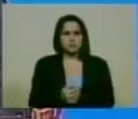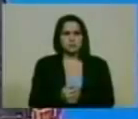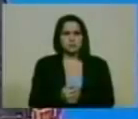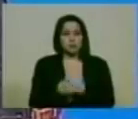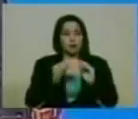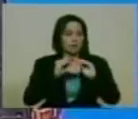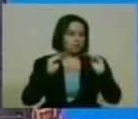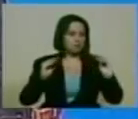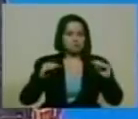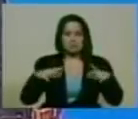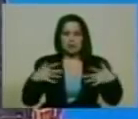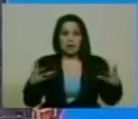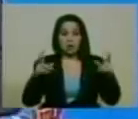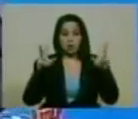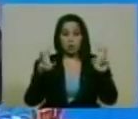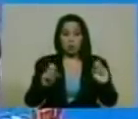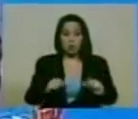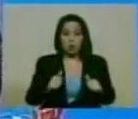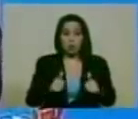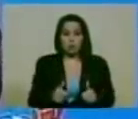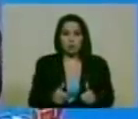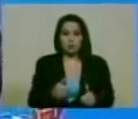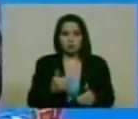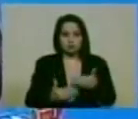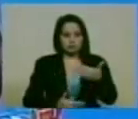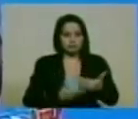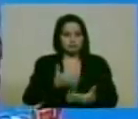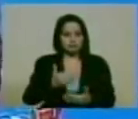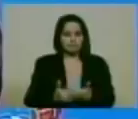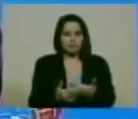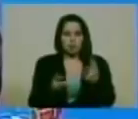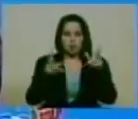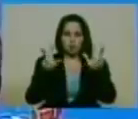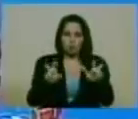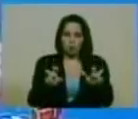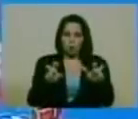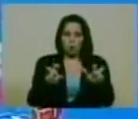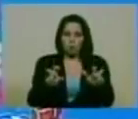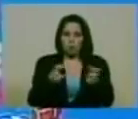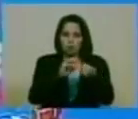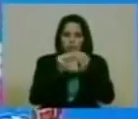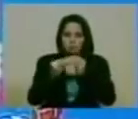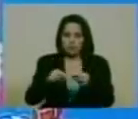comienzo. Es hacer las cosas de nuevo y hacerlas mejor.